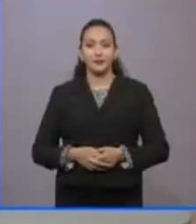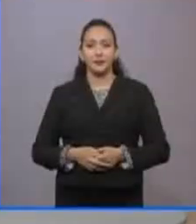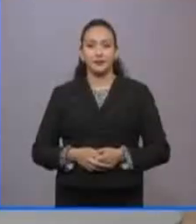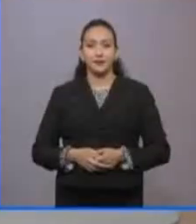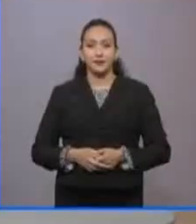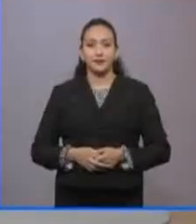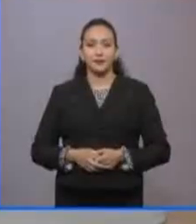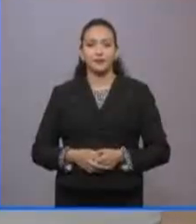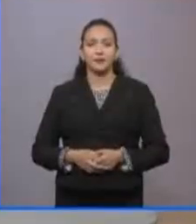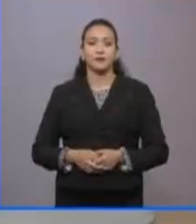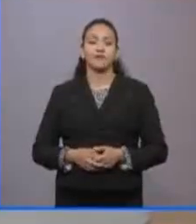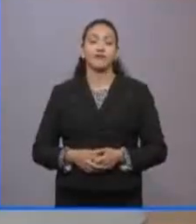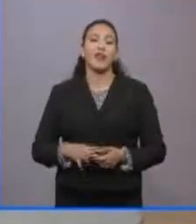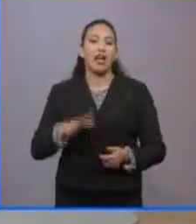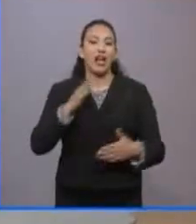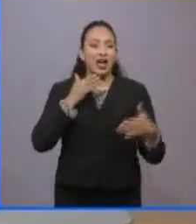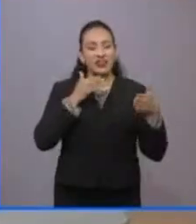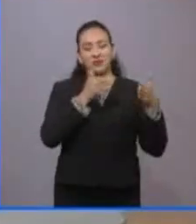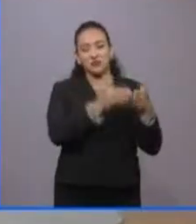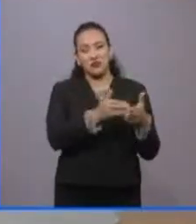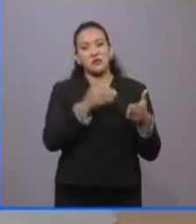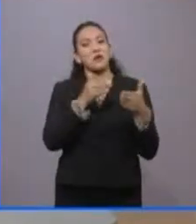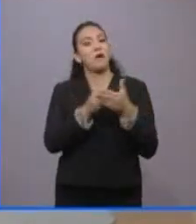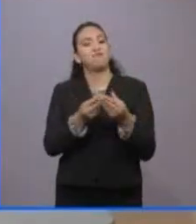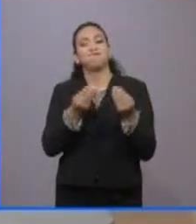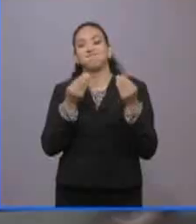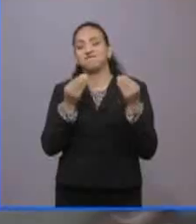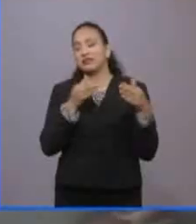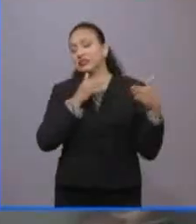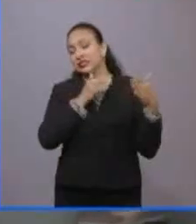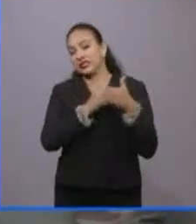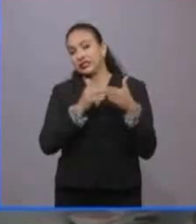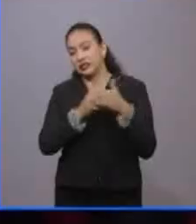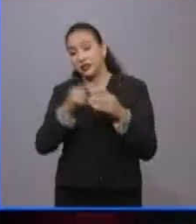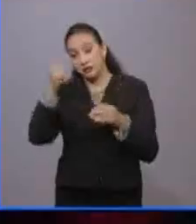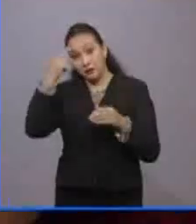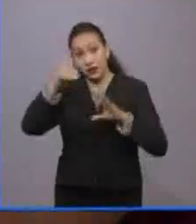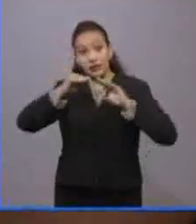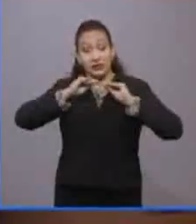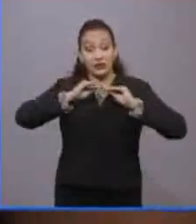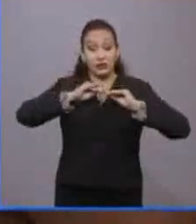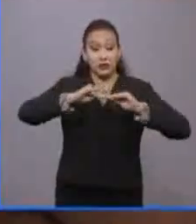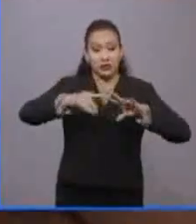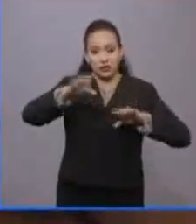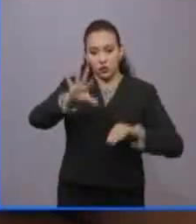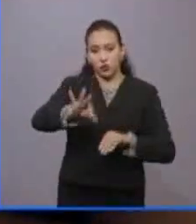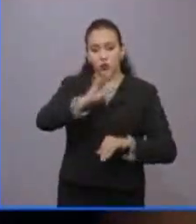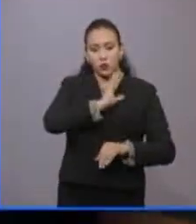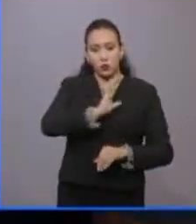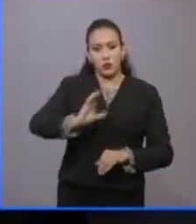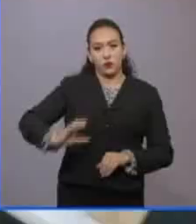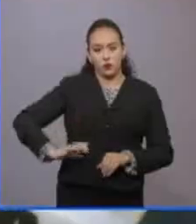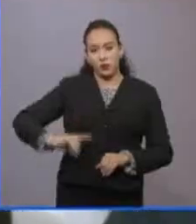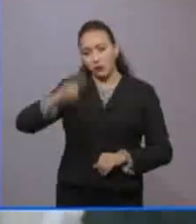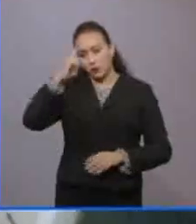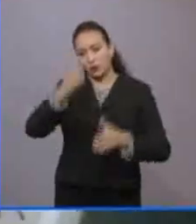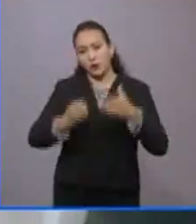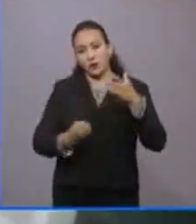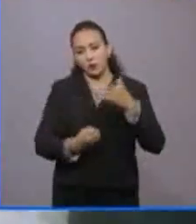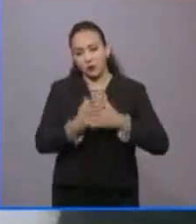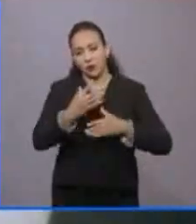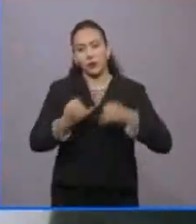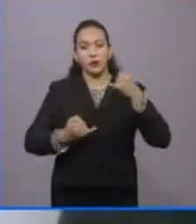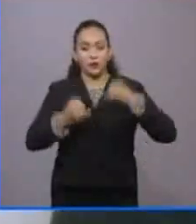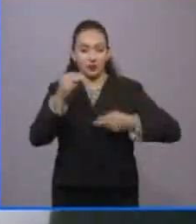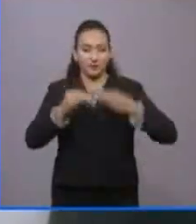Y ante las limitaciones y complicaciones que se han presentado en la etapa de campañas de las candidaturas de quienes aspiran a un cargo en el